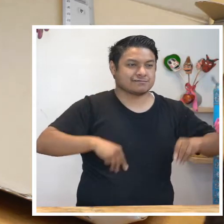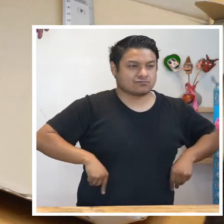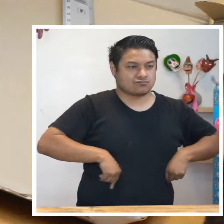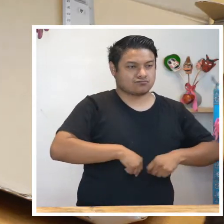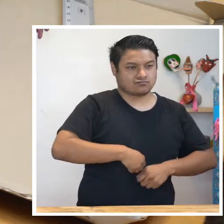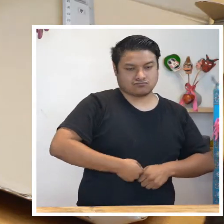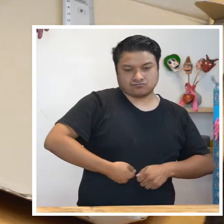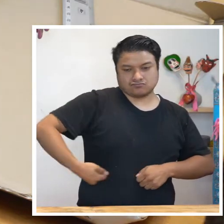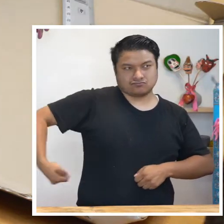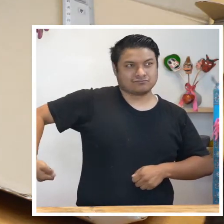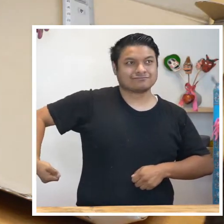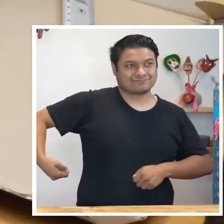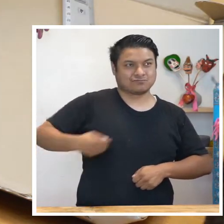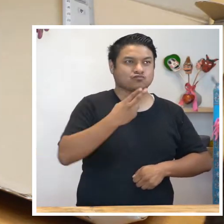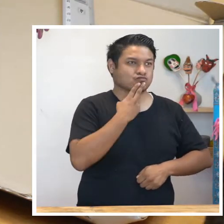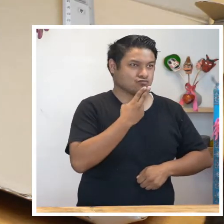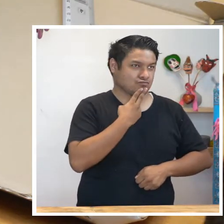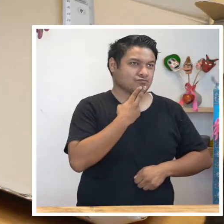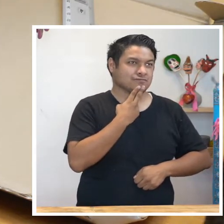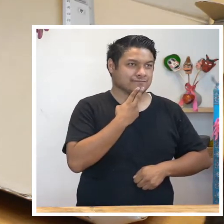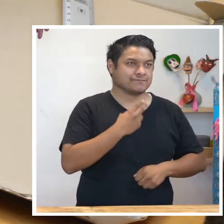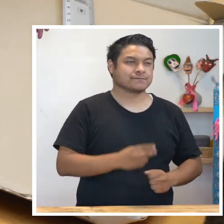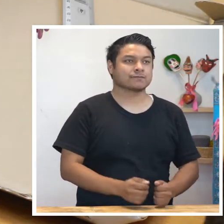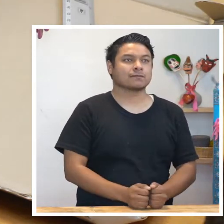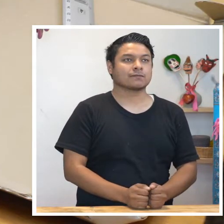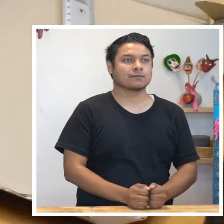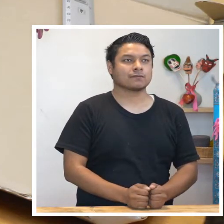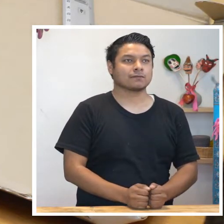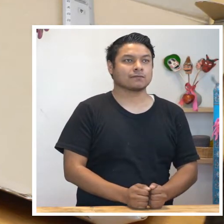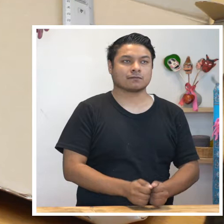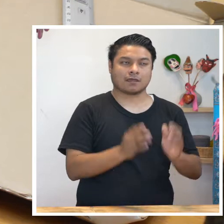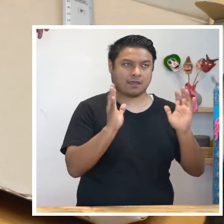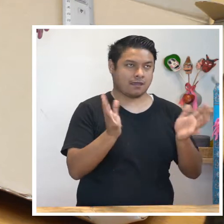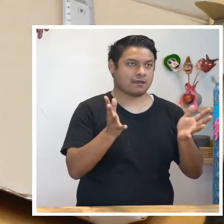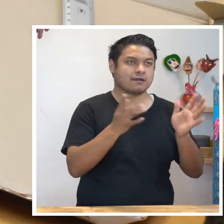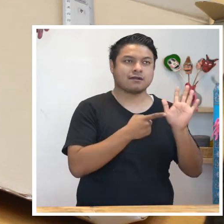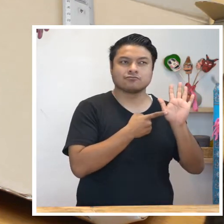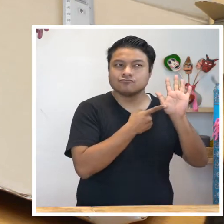yo ya tengo previo cortado este pedazo de cinto